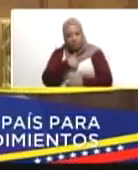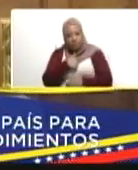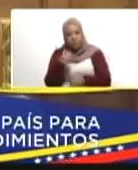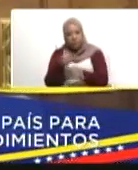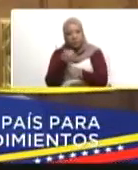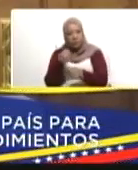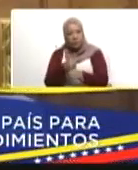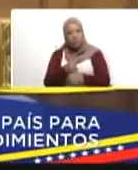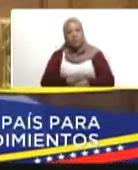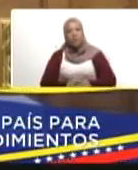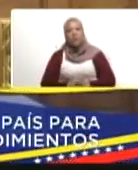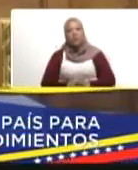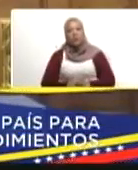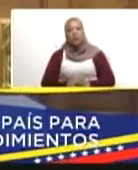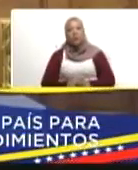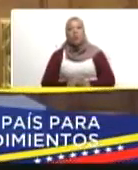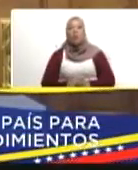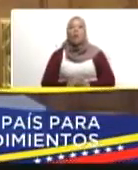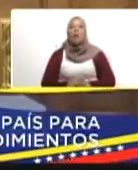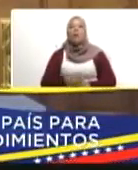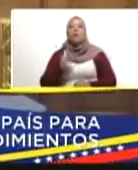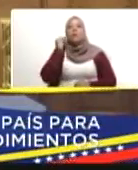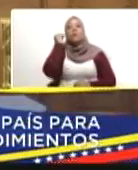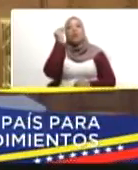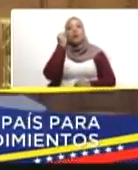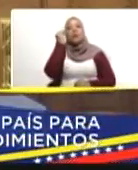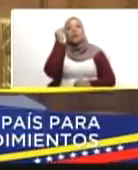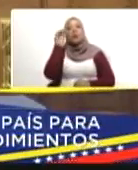equipo pensando en el